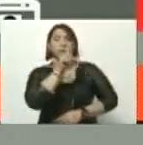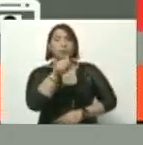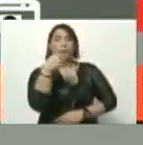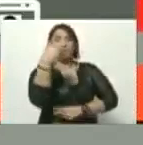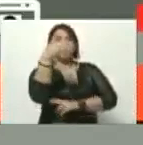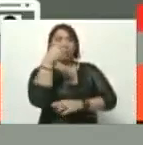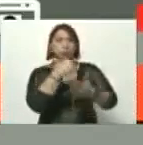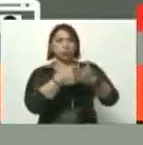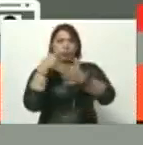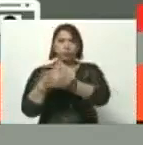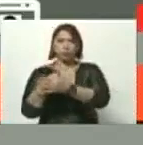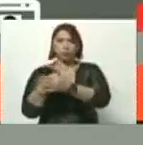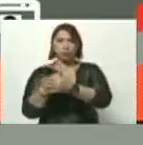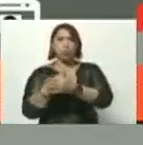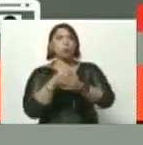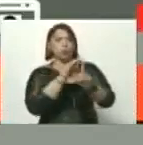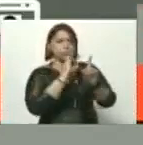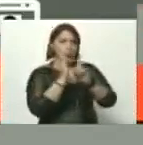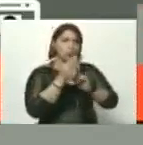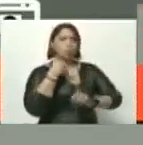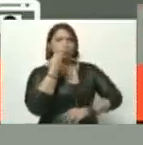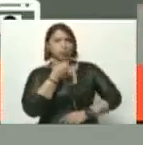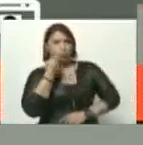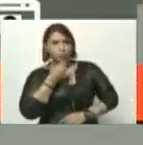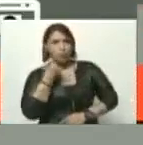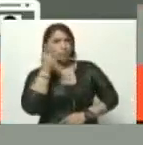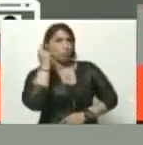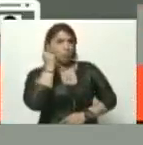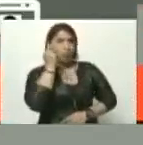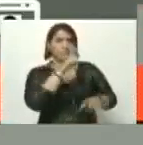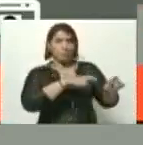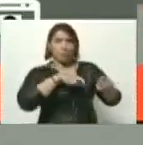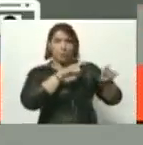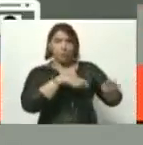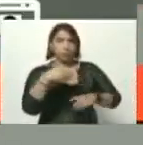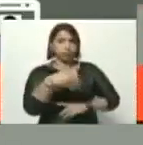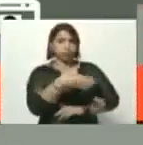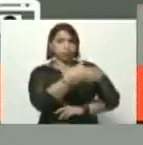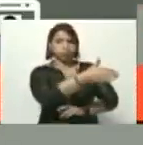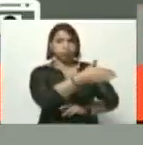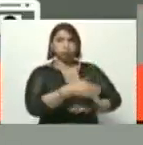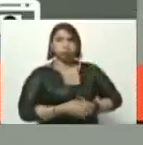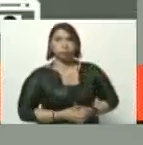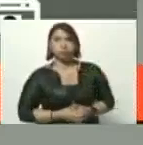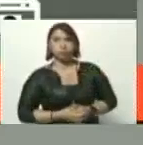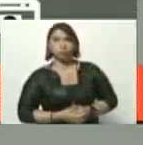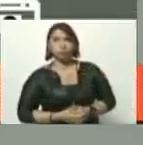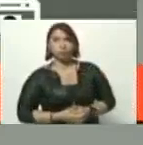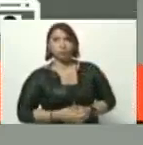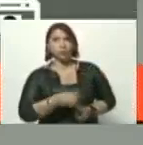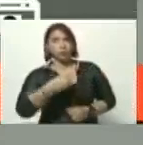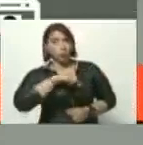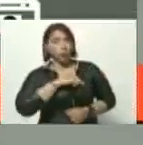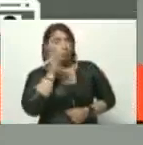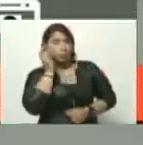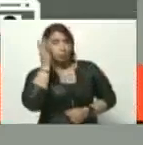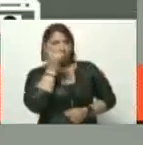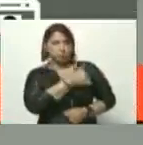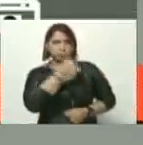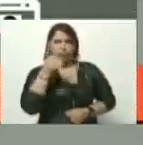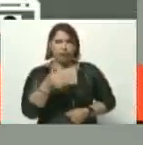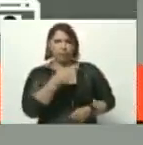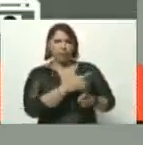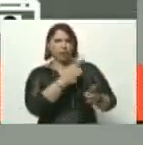banderas de lucha, con cultura, juventud, mujeres, campesinos, pescadores. Y hemos creado, presidente, en cada